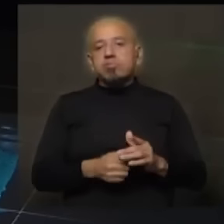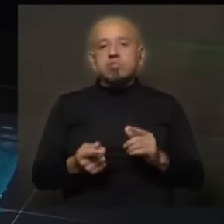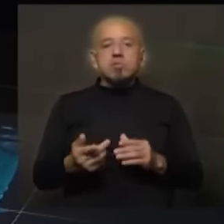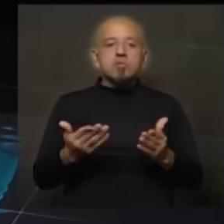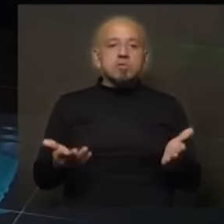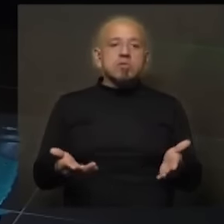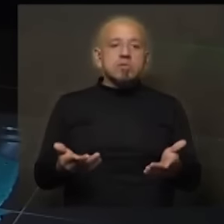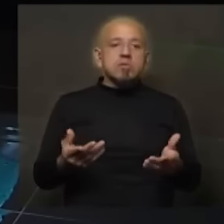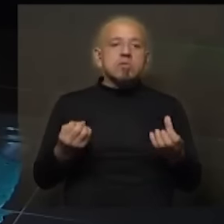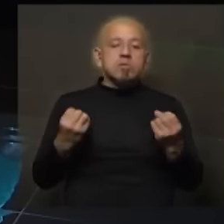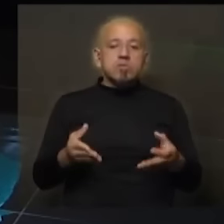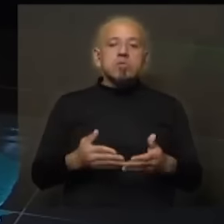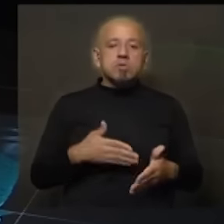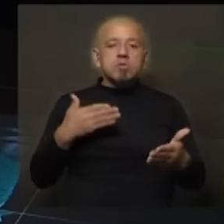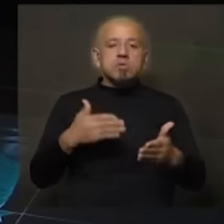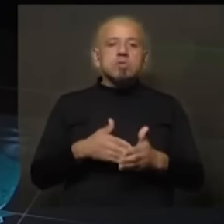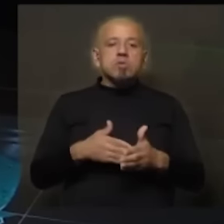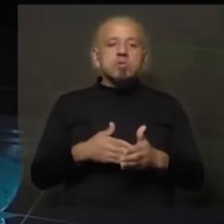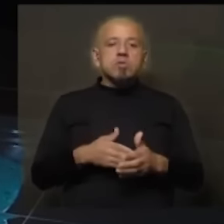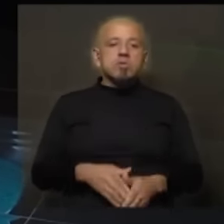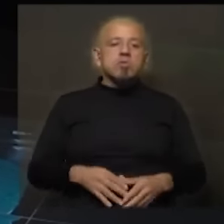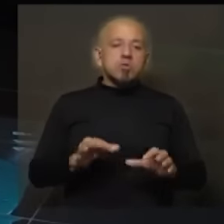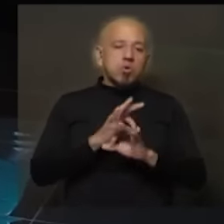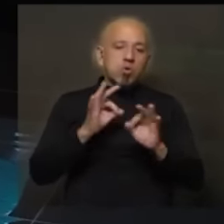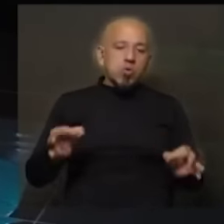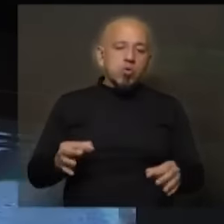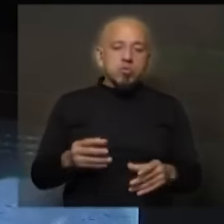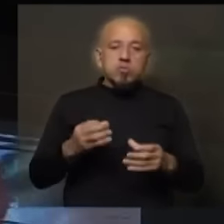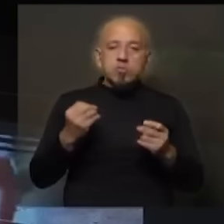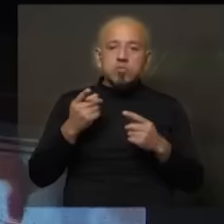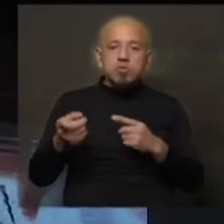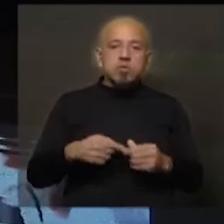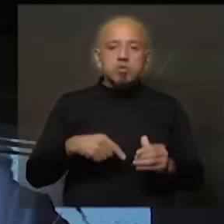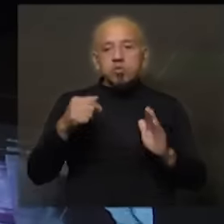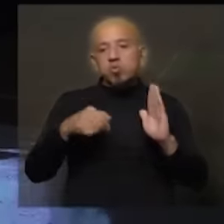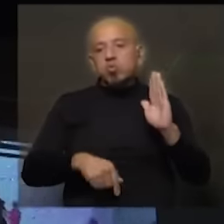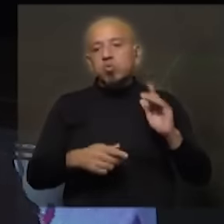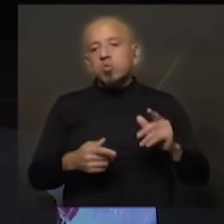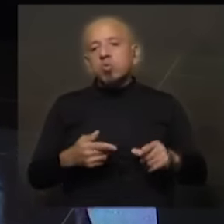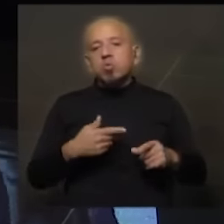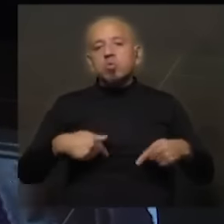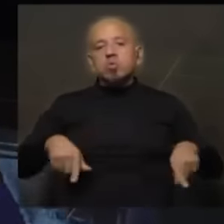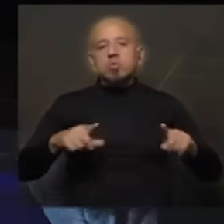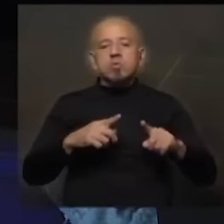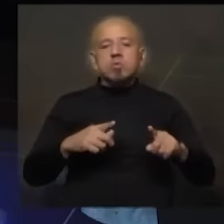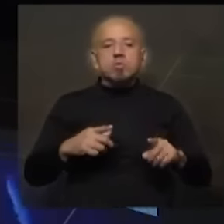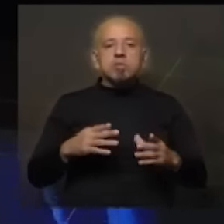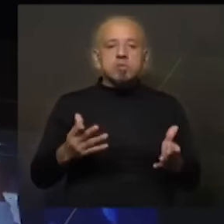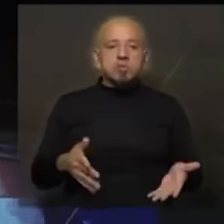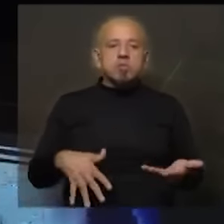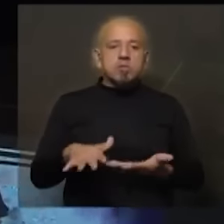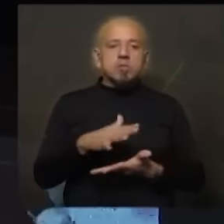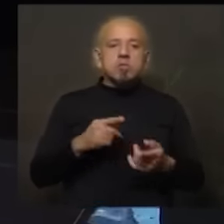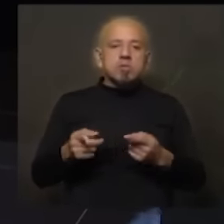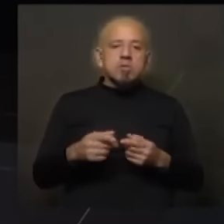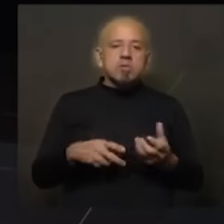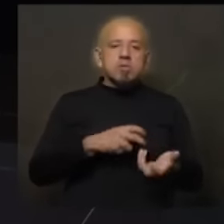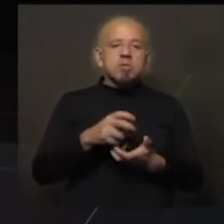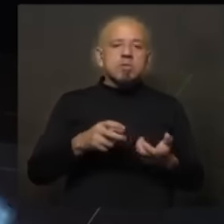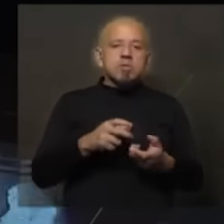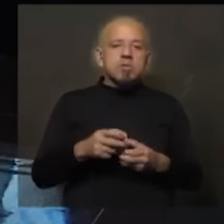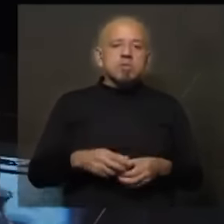tanto sea porque está bloqueada en el norte de Gaza o porque no ha llegado por el sur donde estaba ingresando últimamente. La situación es compleja,